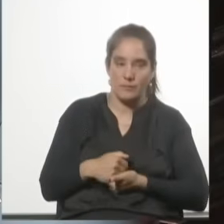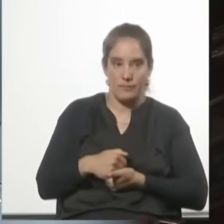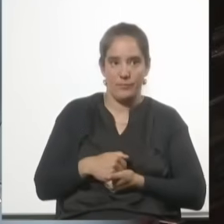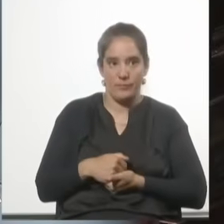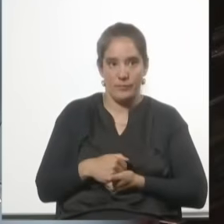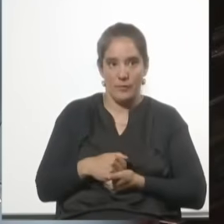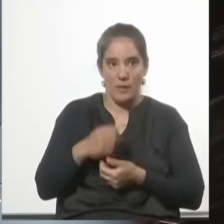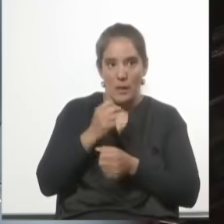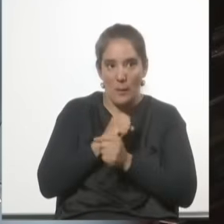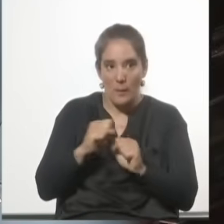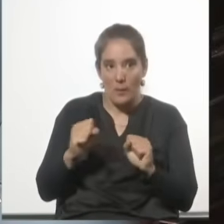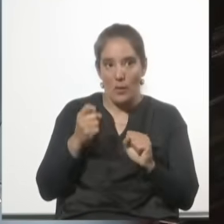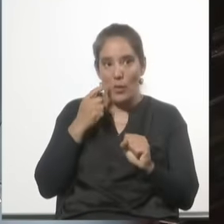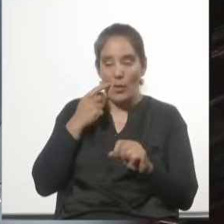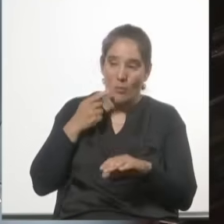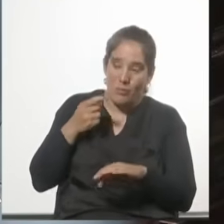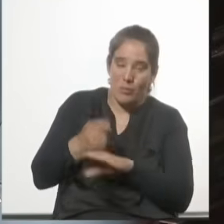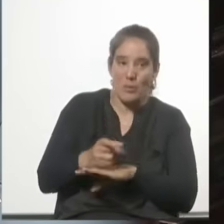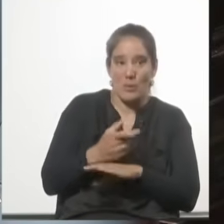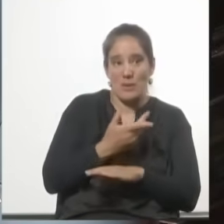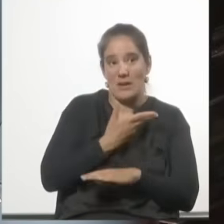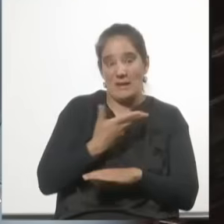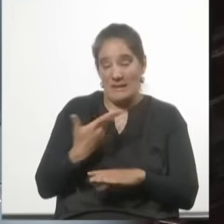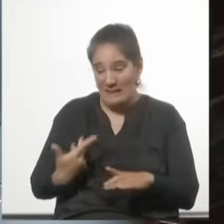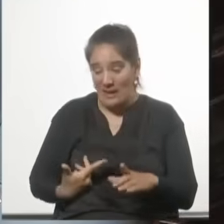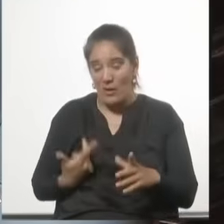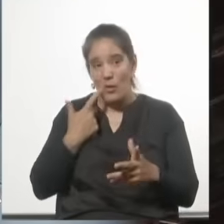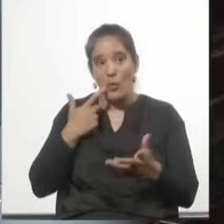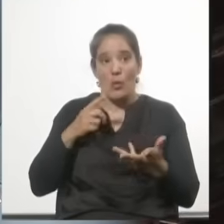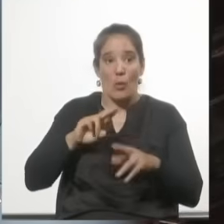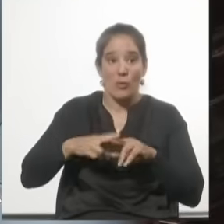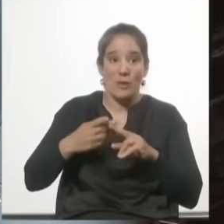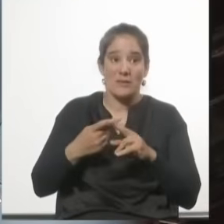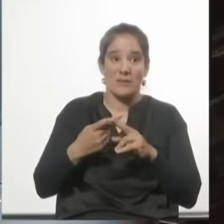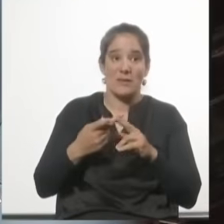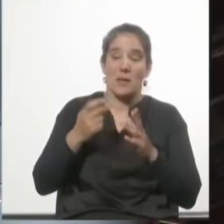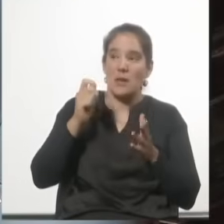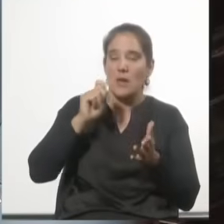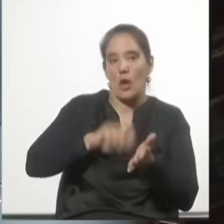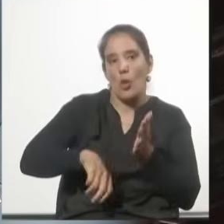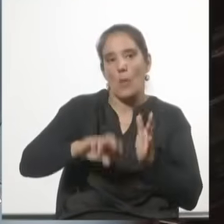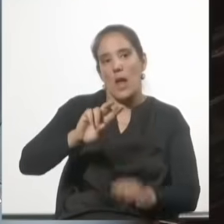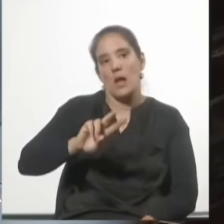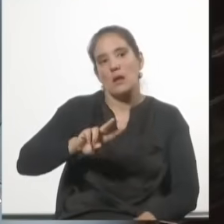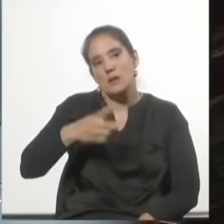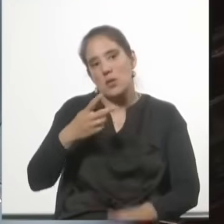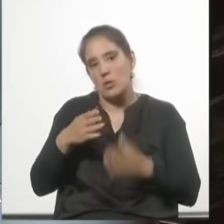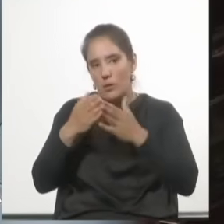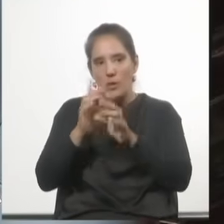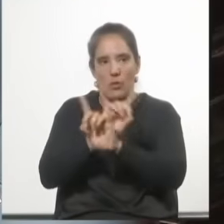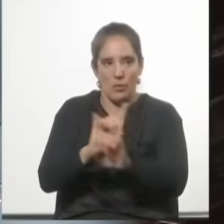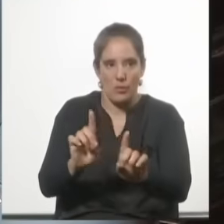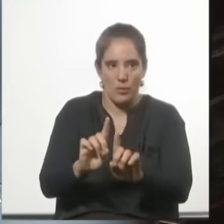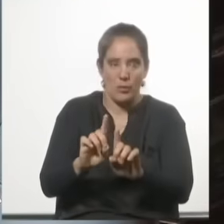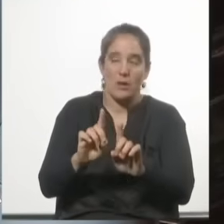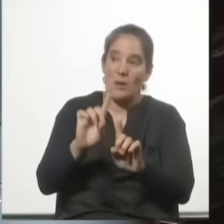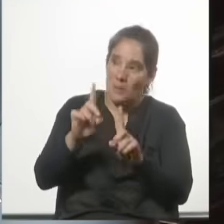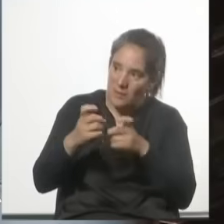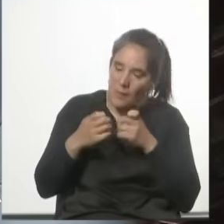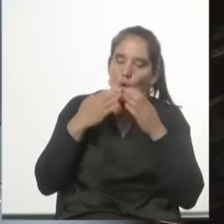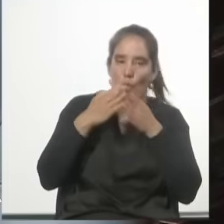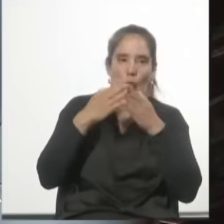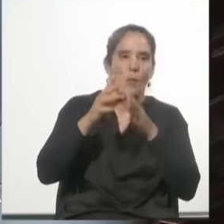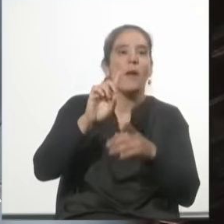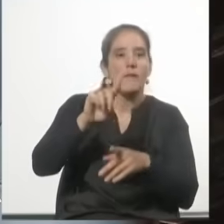poder evitar semejante daño para el erario, así como resignar la compra de tan importante y necesaria plataforma